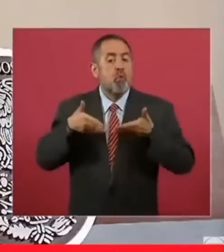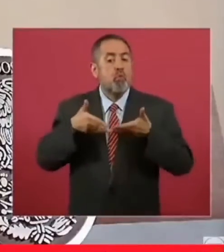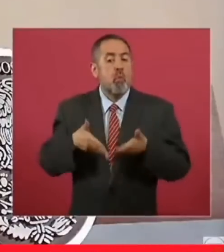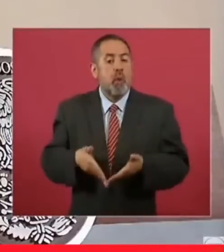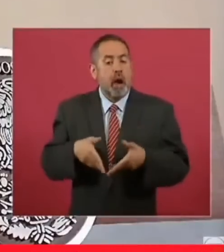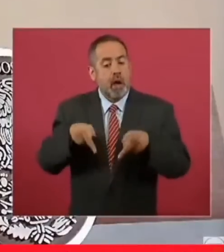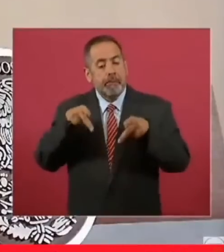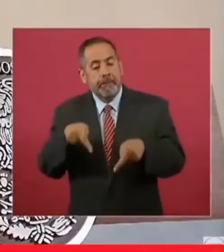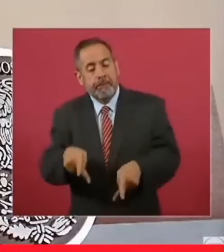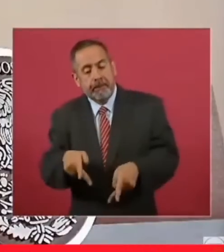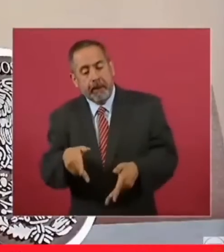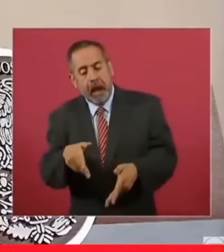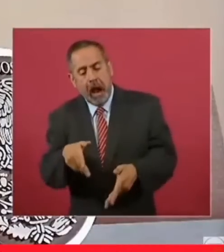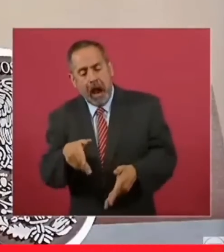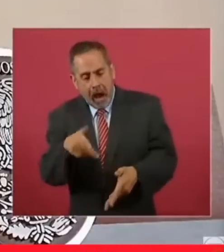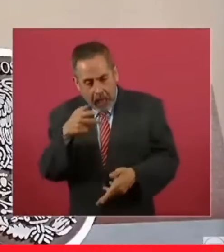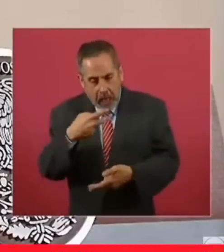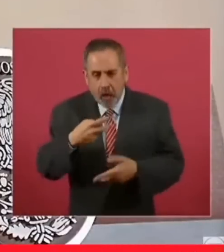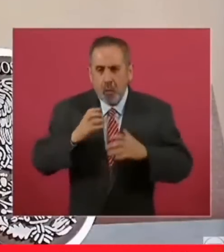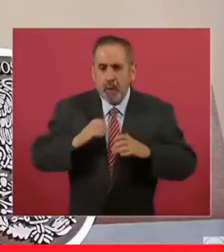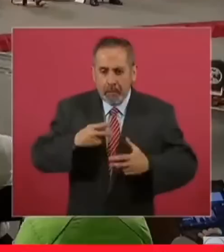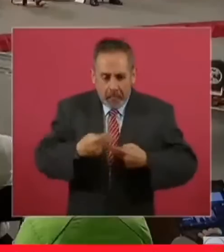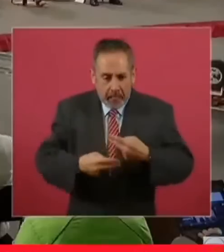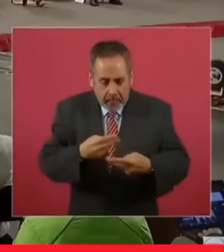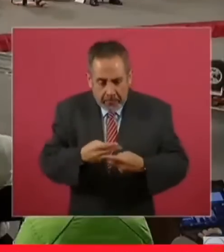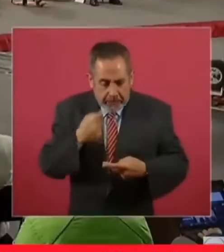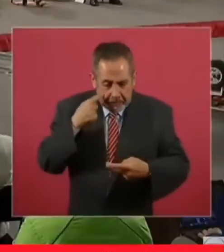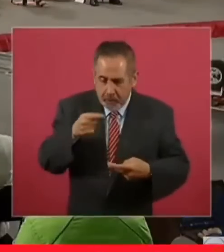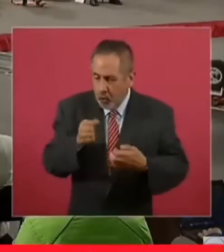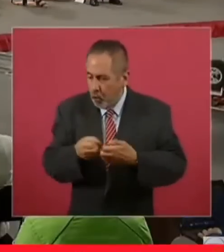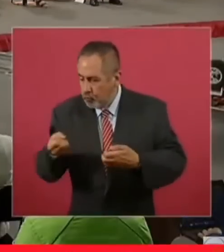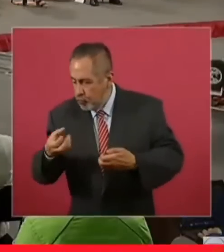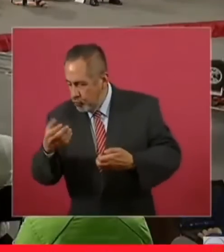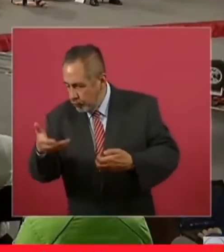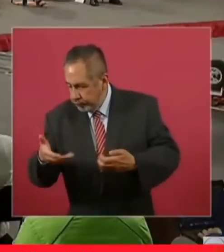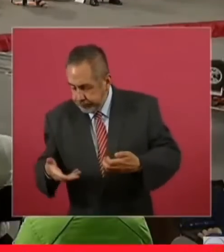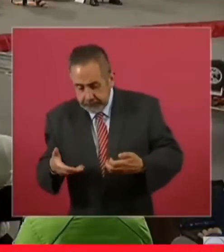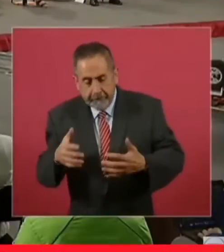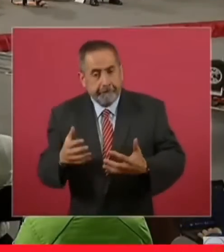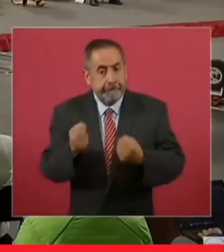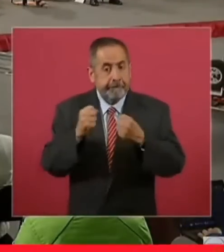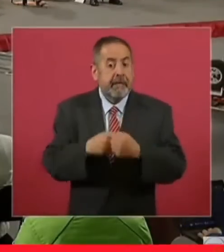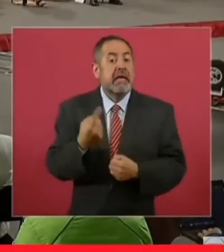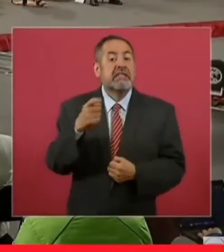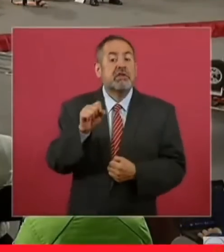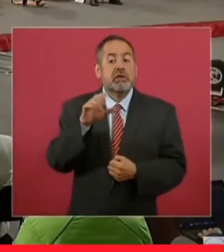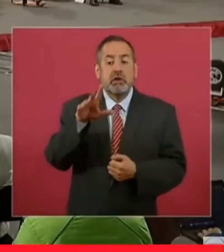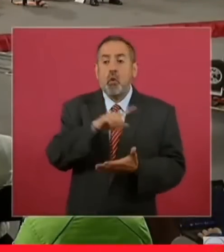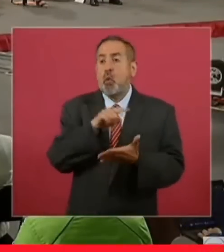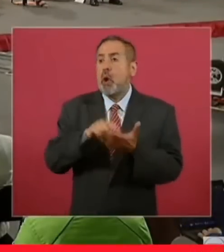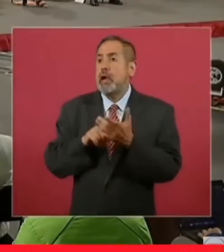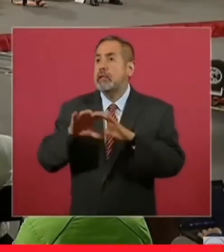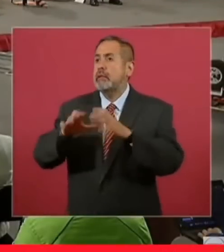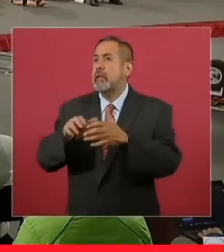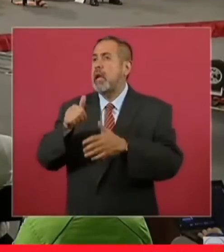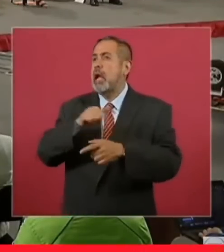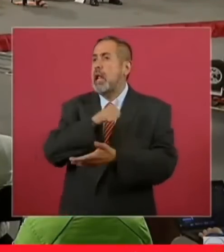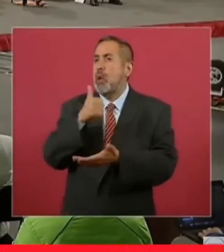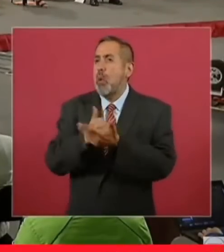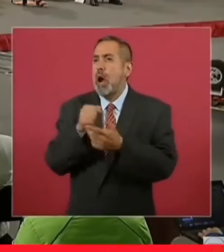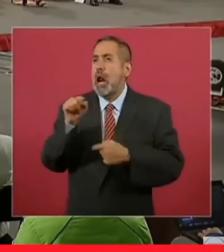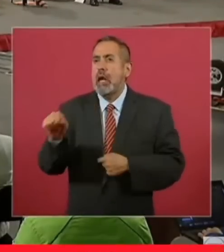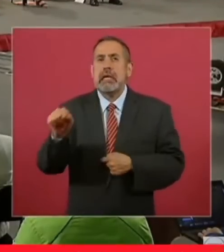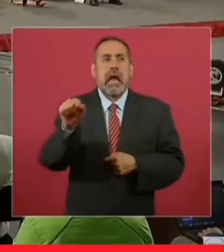muchos de ellos con ofrendas asociadas, y 165 rasgos naturales que hablan también o